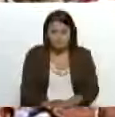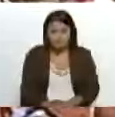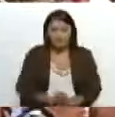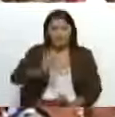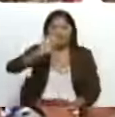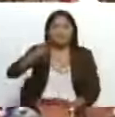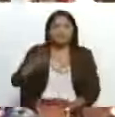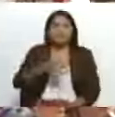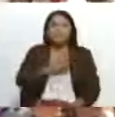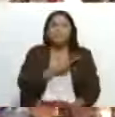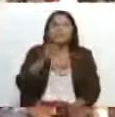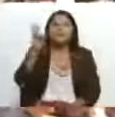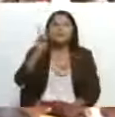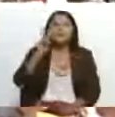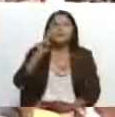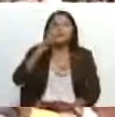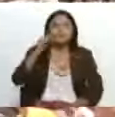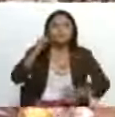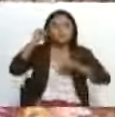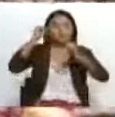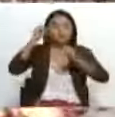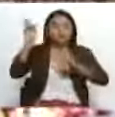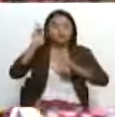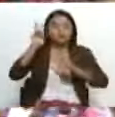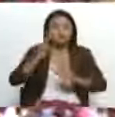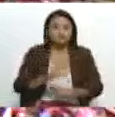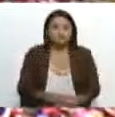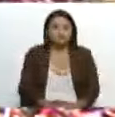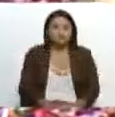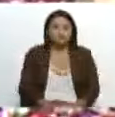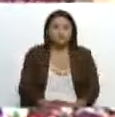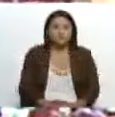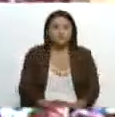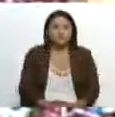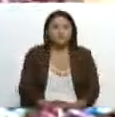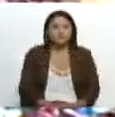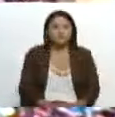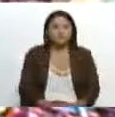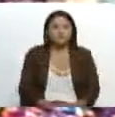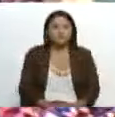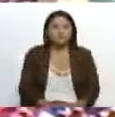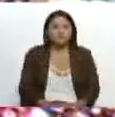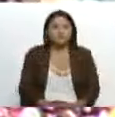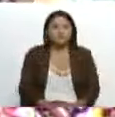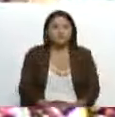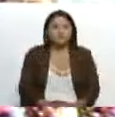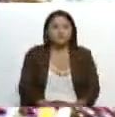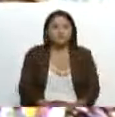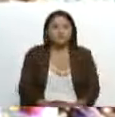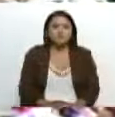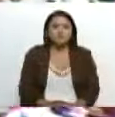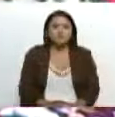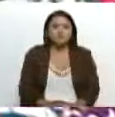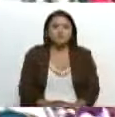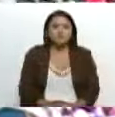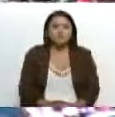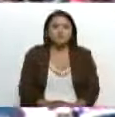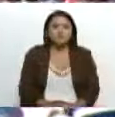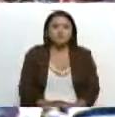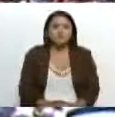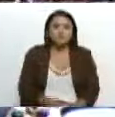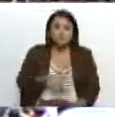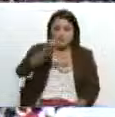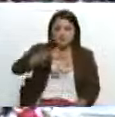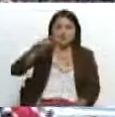es Venezuela. ¡Que viva la patria! De esta manera, nuestras compatriotas